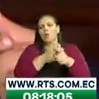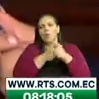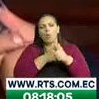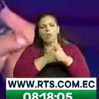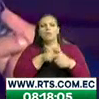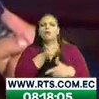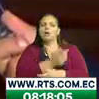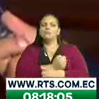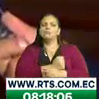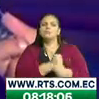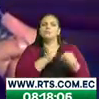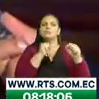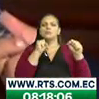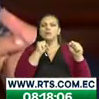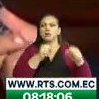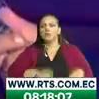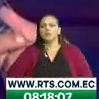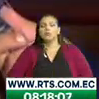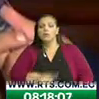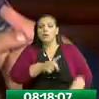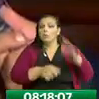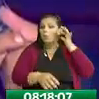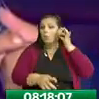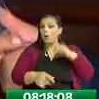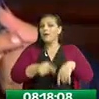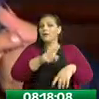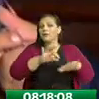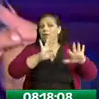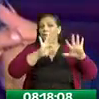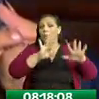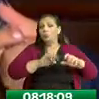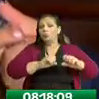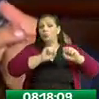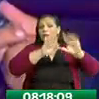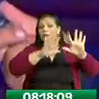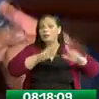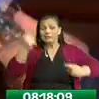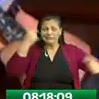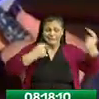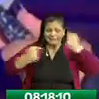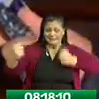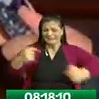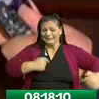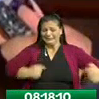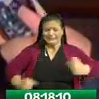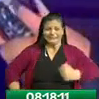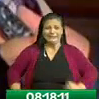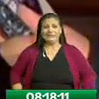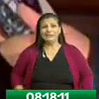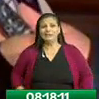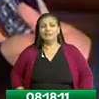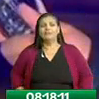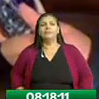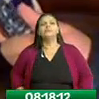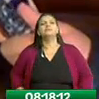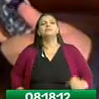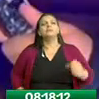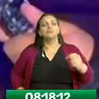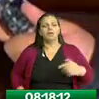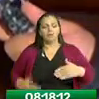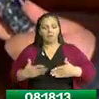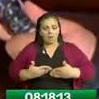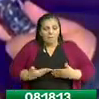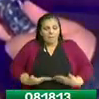la persona, la mujer, estaba con 8, aproximadamente 8 a 10 proyectiles en su cuerpo. Tiene la parte media e